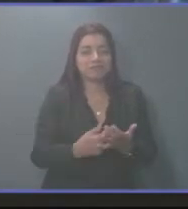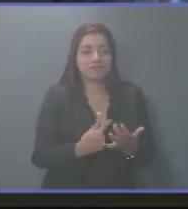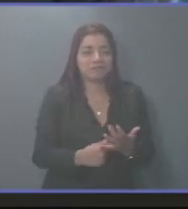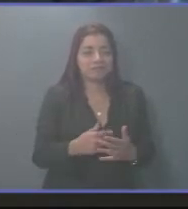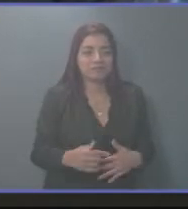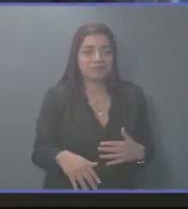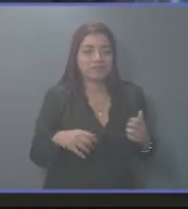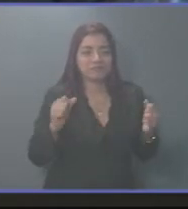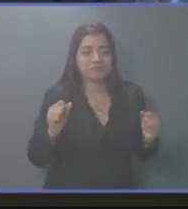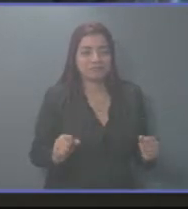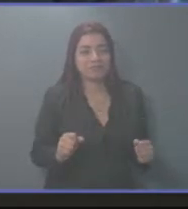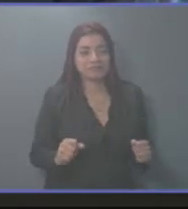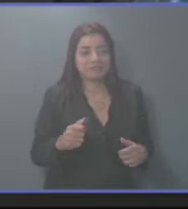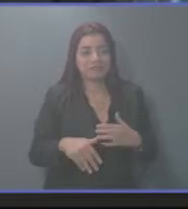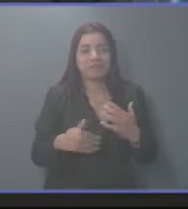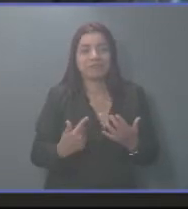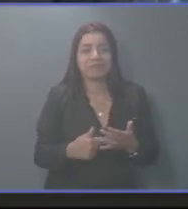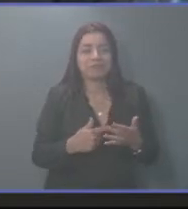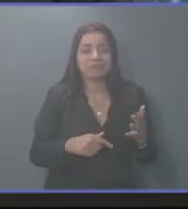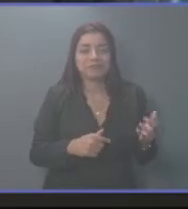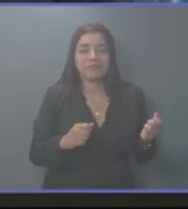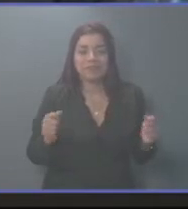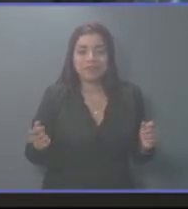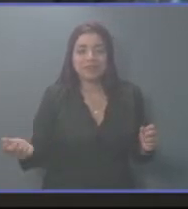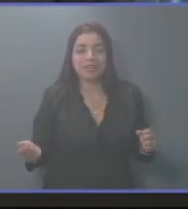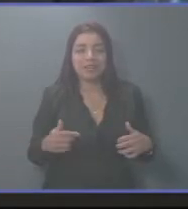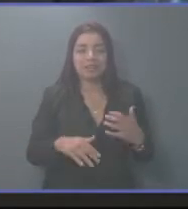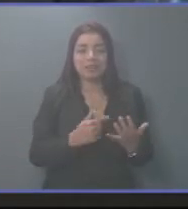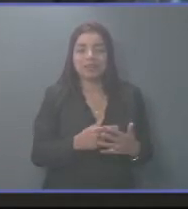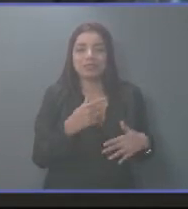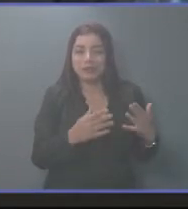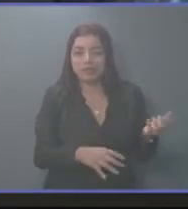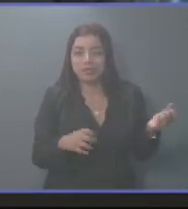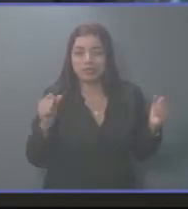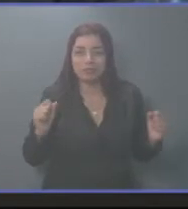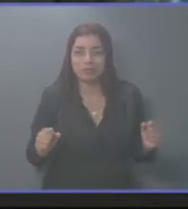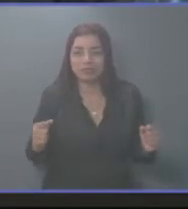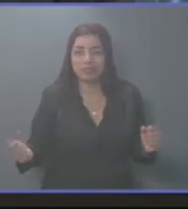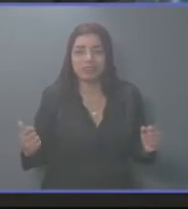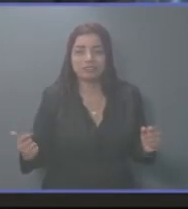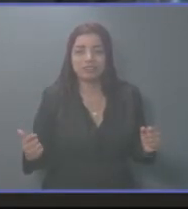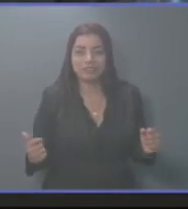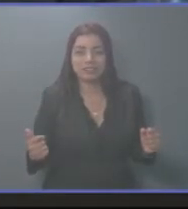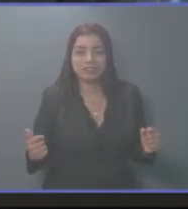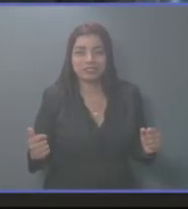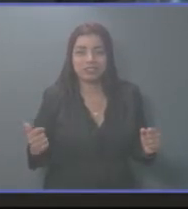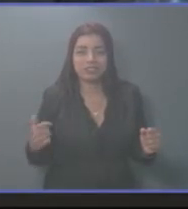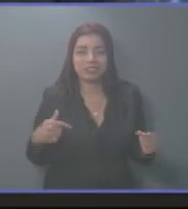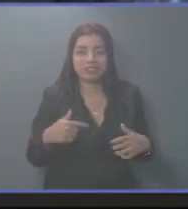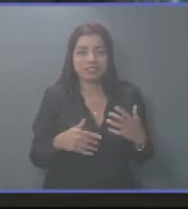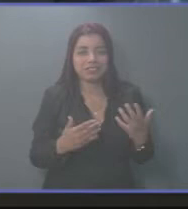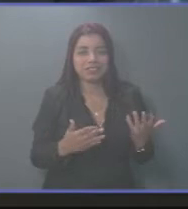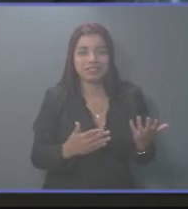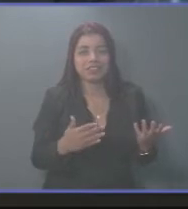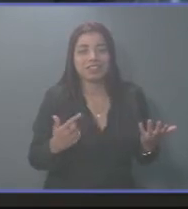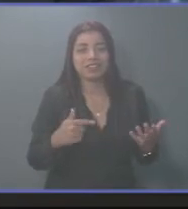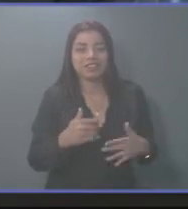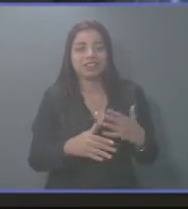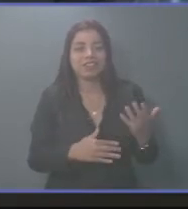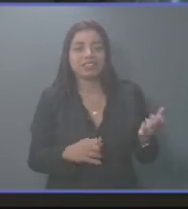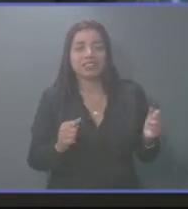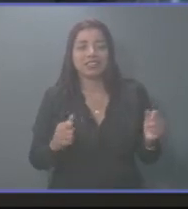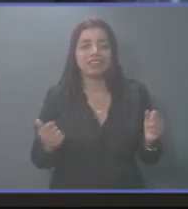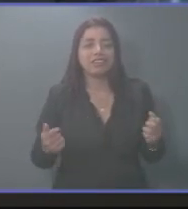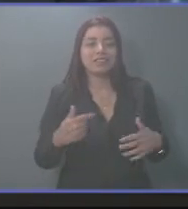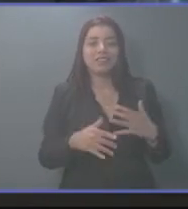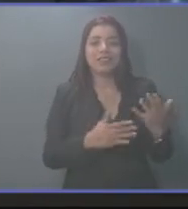empleo, adiestramiento, idea de maniobra, su propia organización y equipo, lo que en la actualidad, de